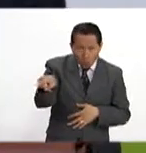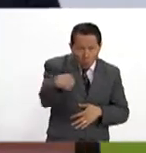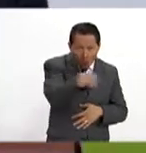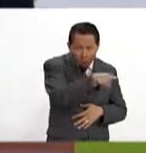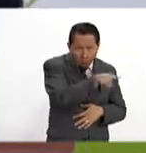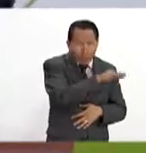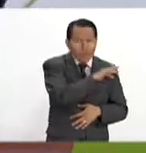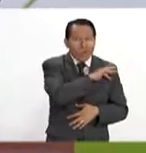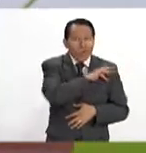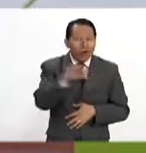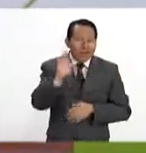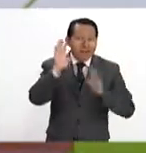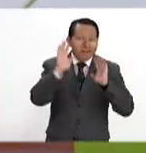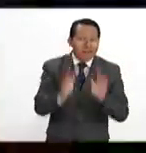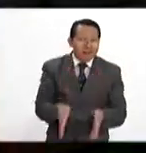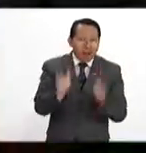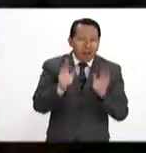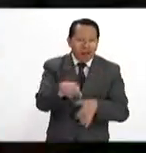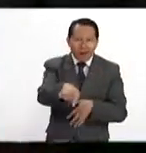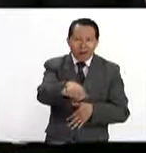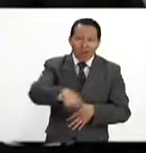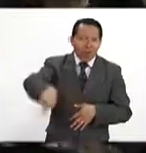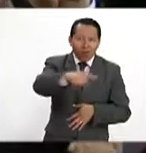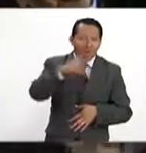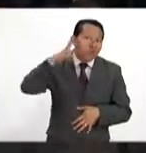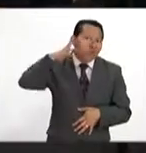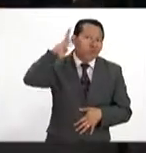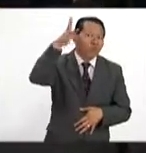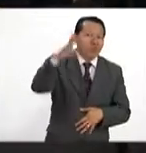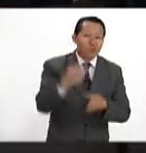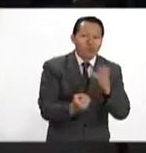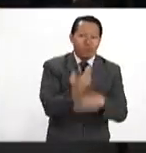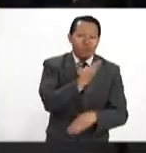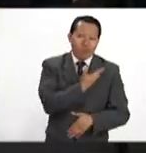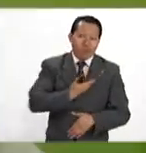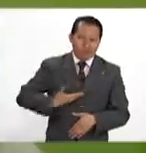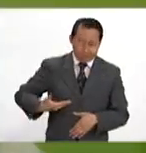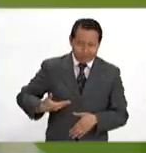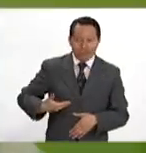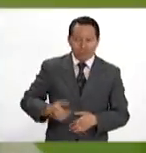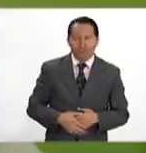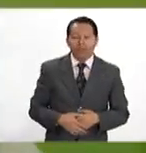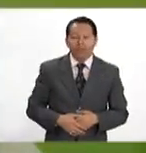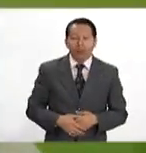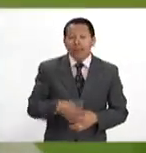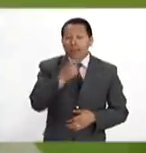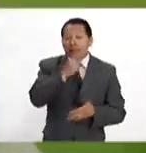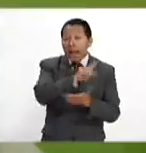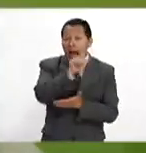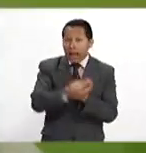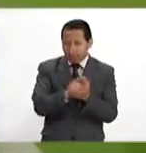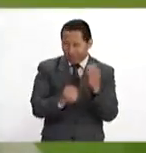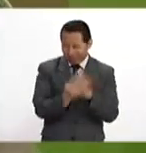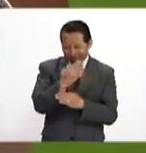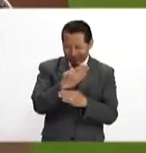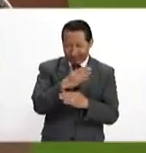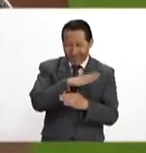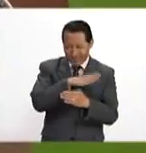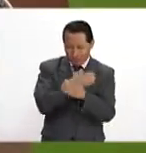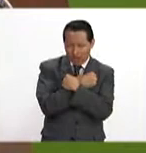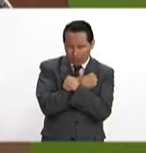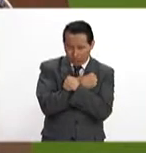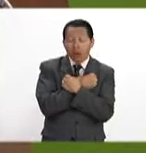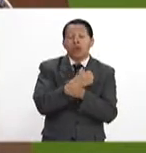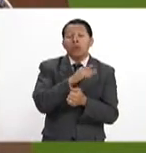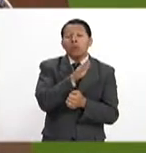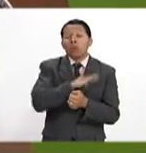el presidente que México tenga en el futuro. Afirmó que la reforma educativa es parte de una realidad donde un mayor número de maestros se